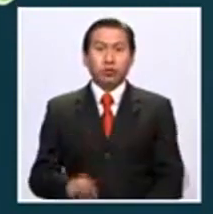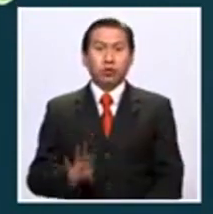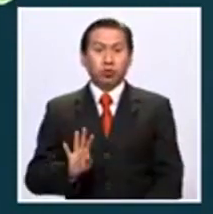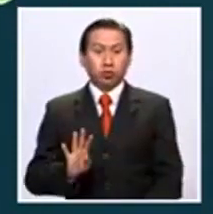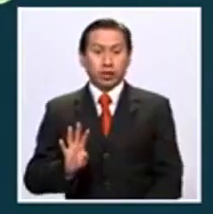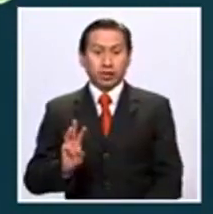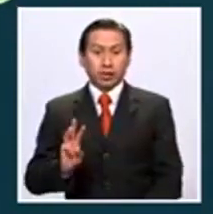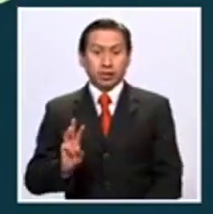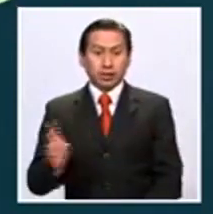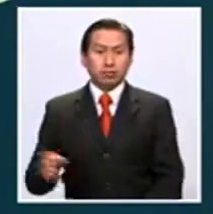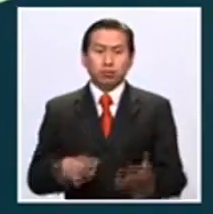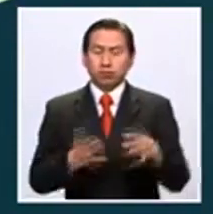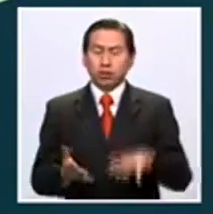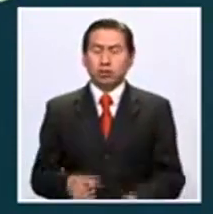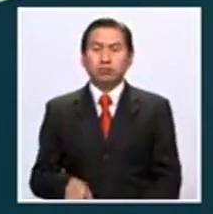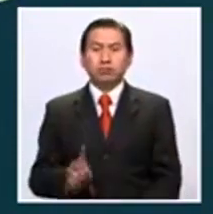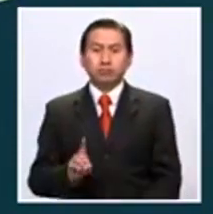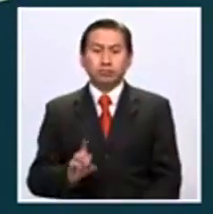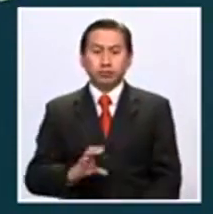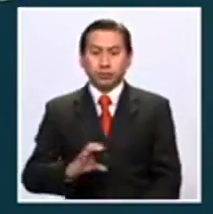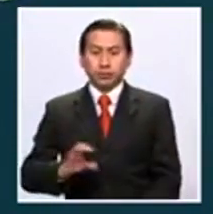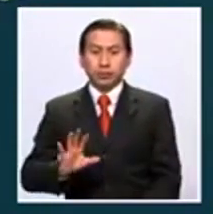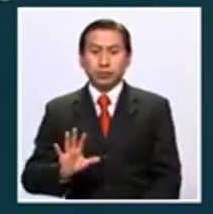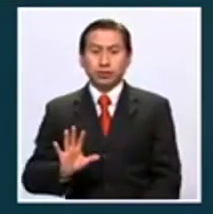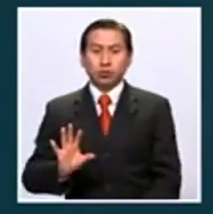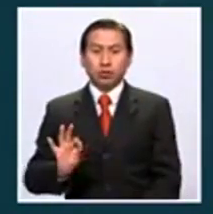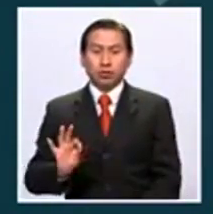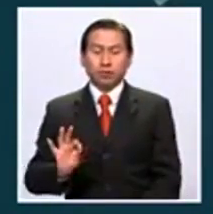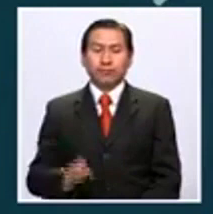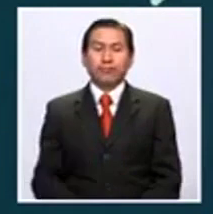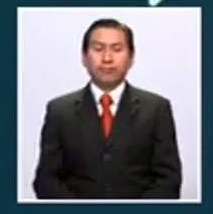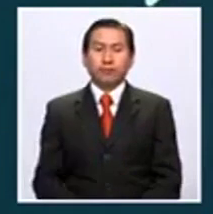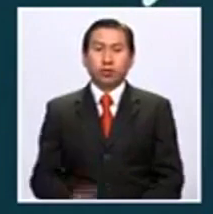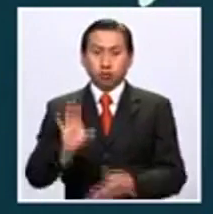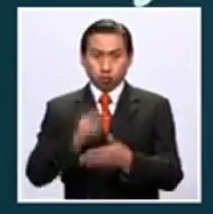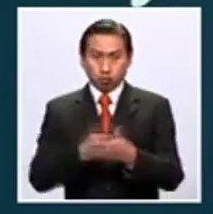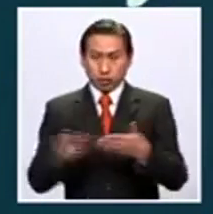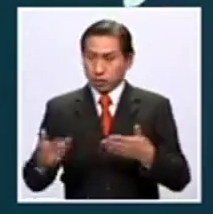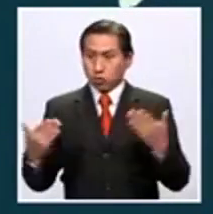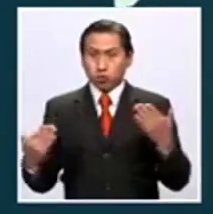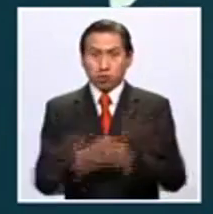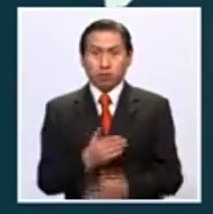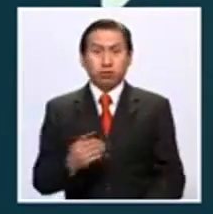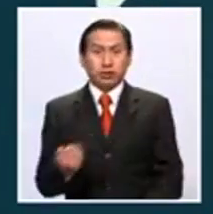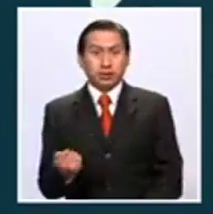46, decesos 159. Chuquisaca, nuevos contagios.